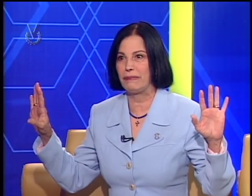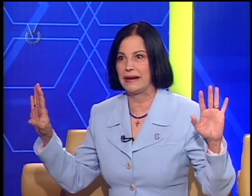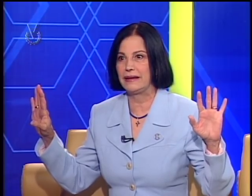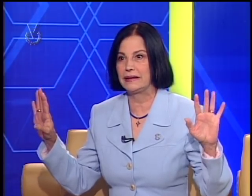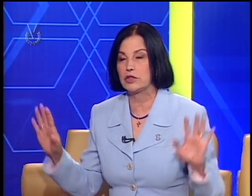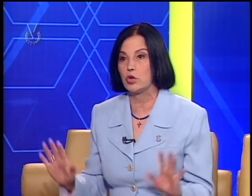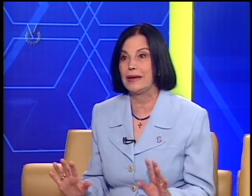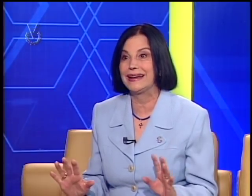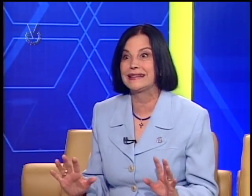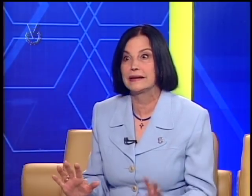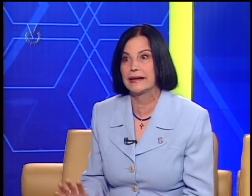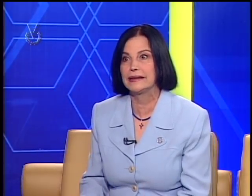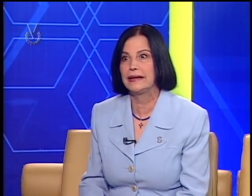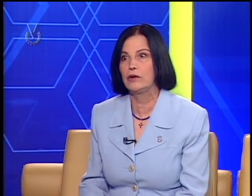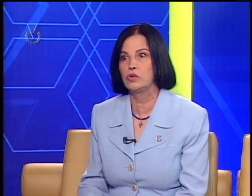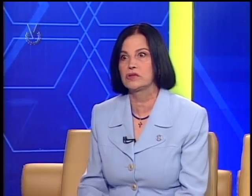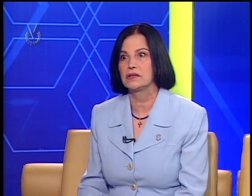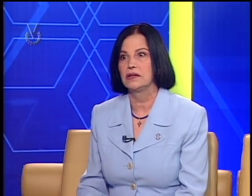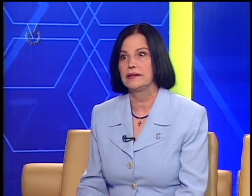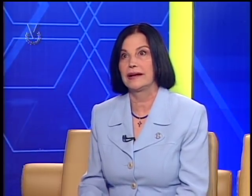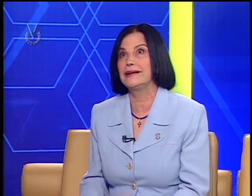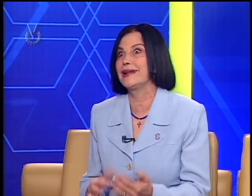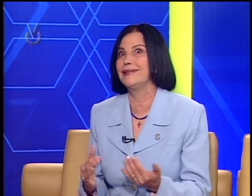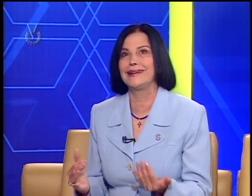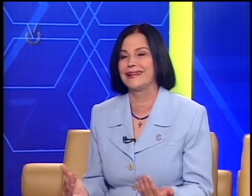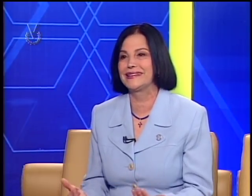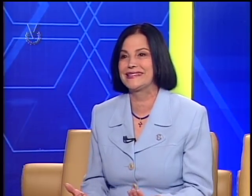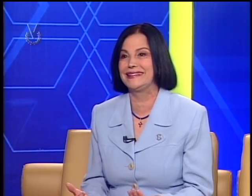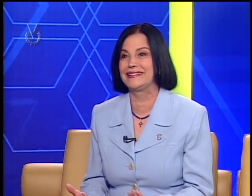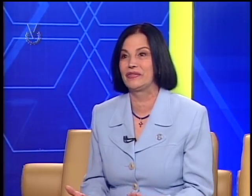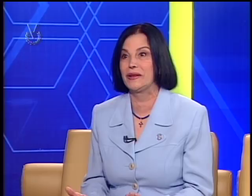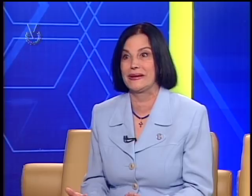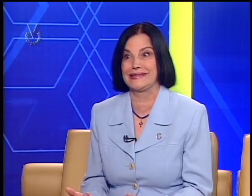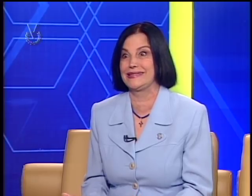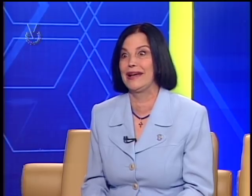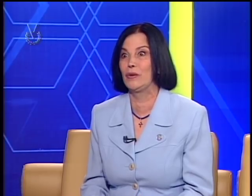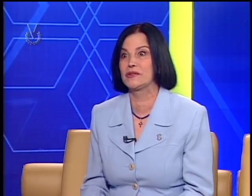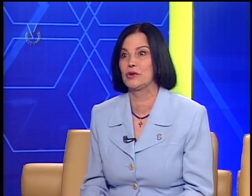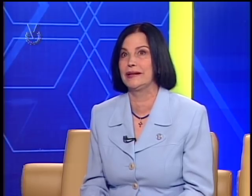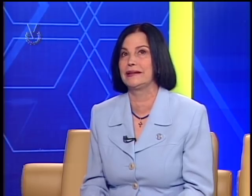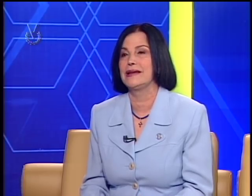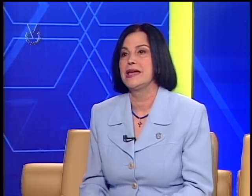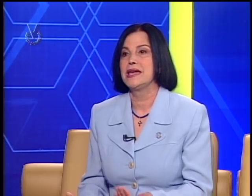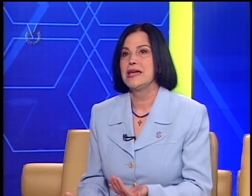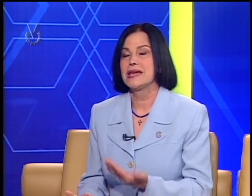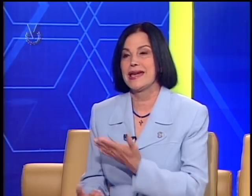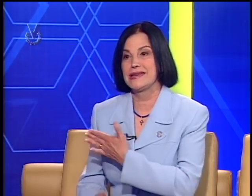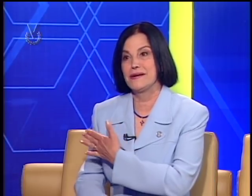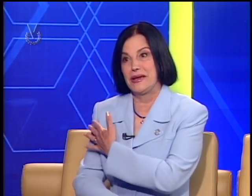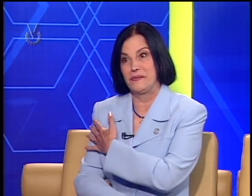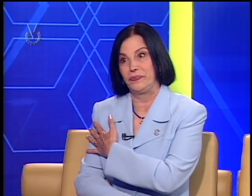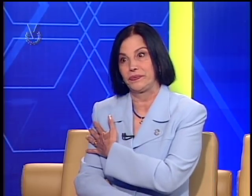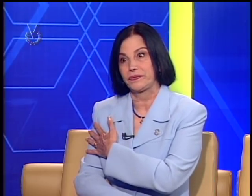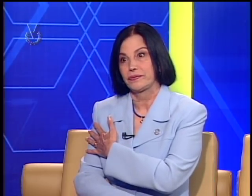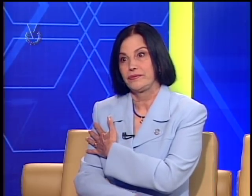separando, las paredes, el techo. Era tan grande la luz, tan grande, incandescente, fue demasiado emocionante